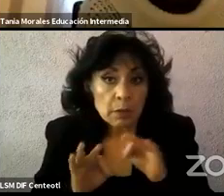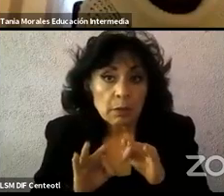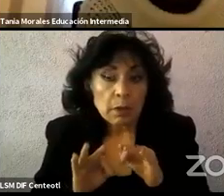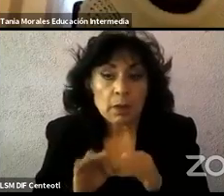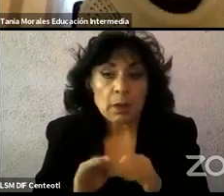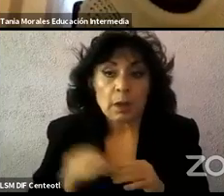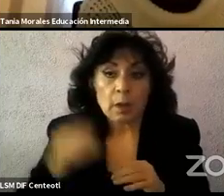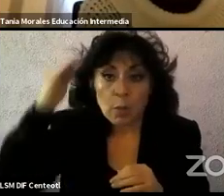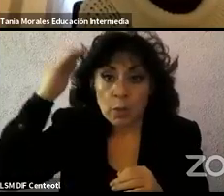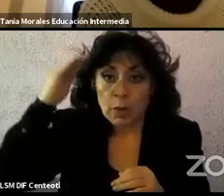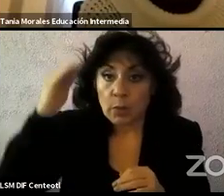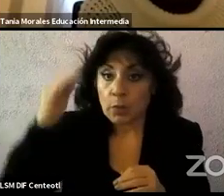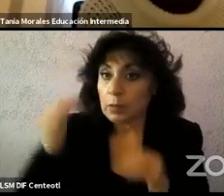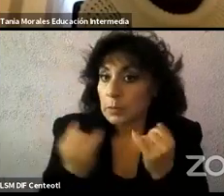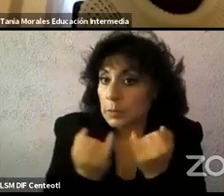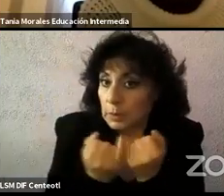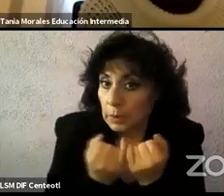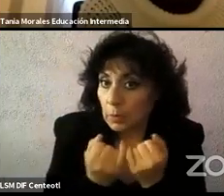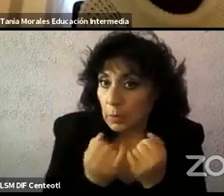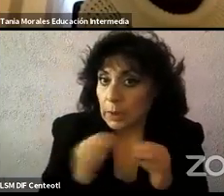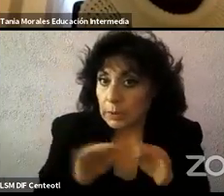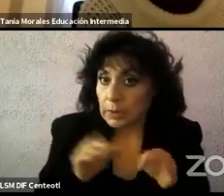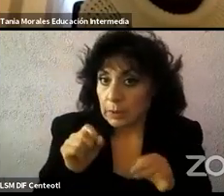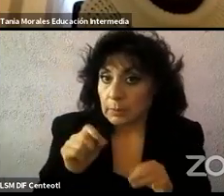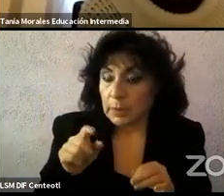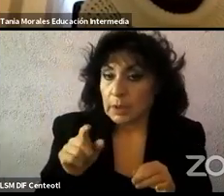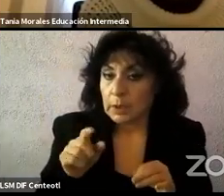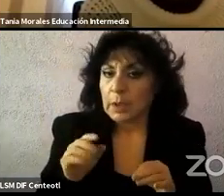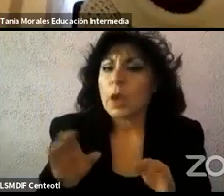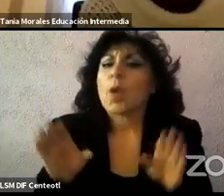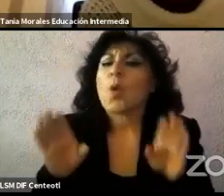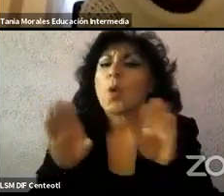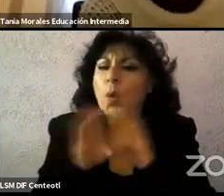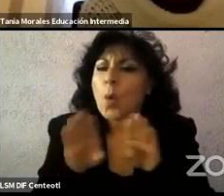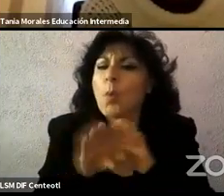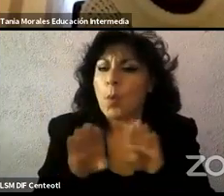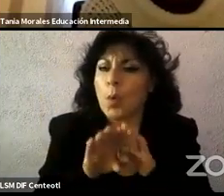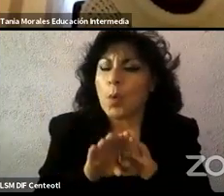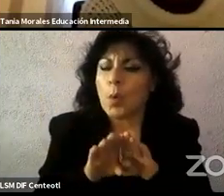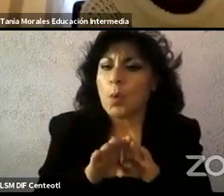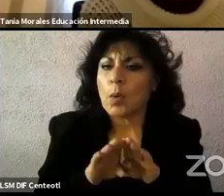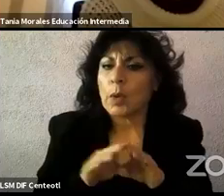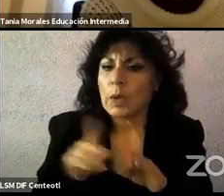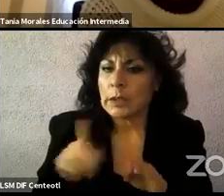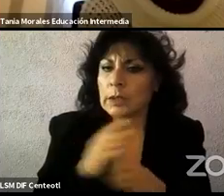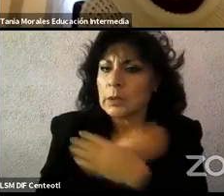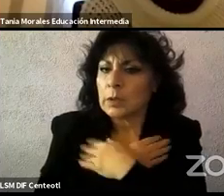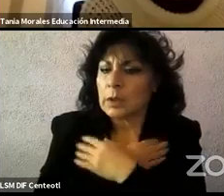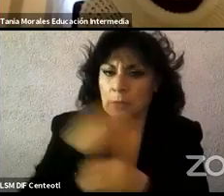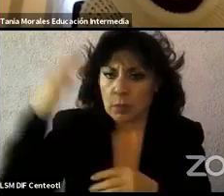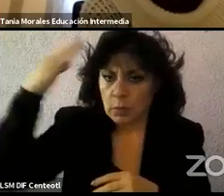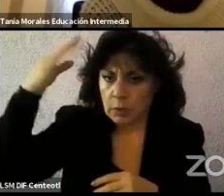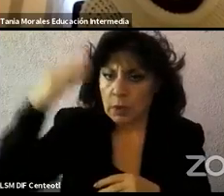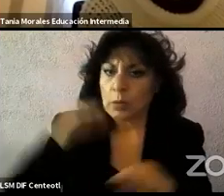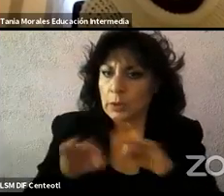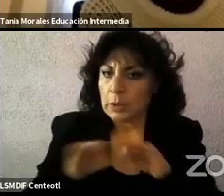es trabajar con ellos desde este enfoque? Y si educación ha hecho trabajos con adultos.